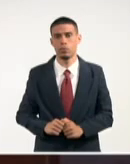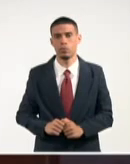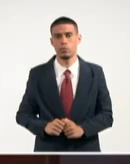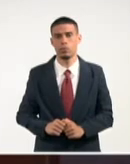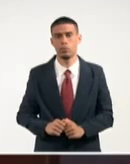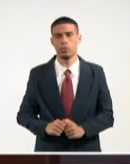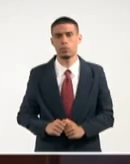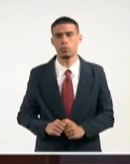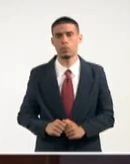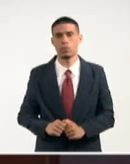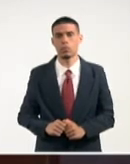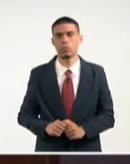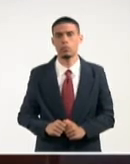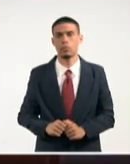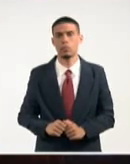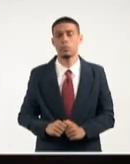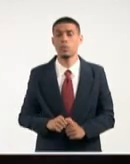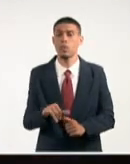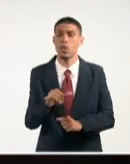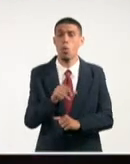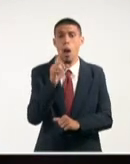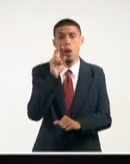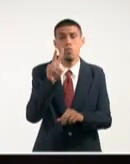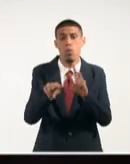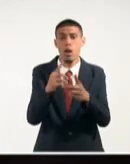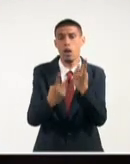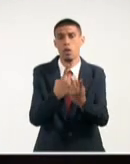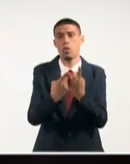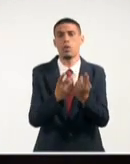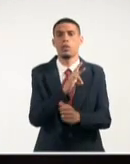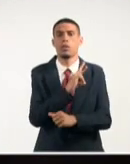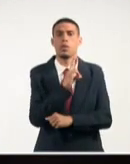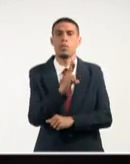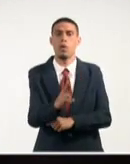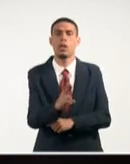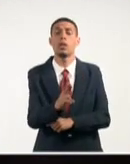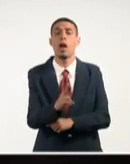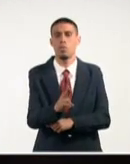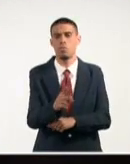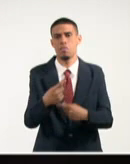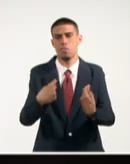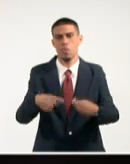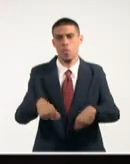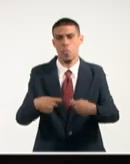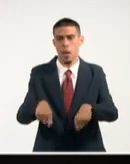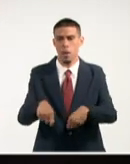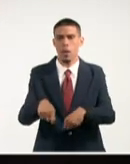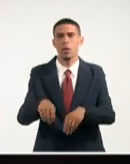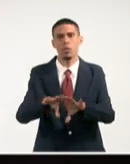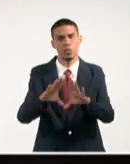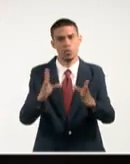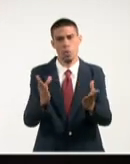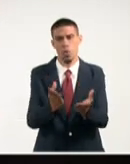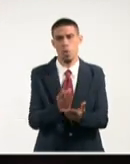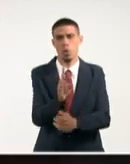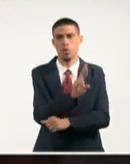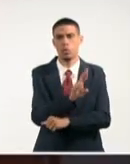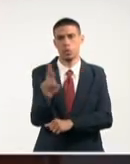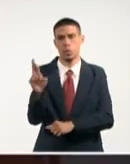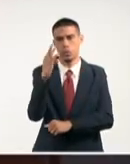Encontrar respuesta a estas dificultades es un deber ineludible de todos los revolucionarios